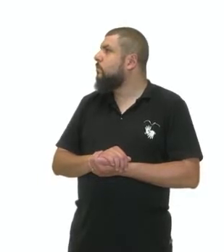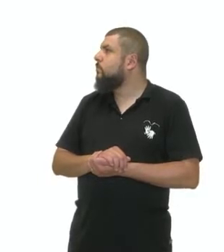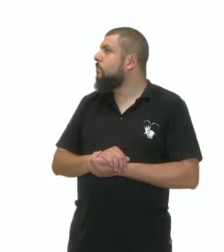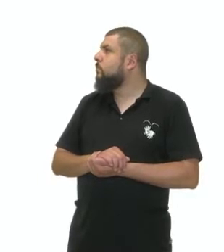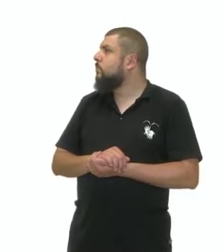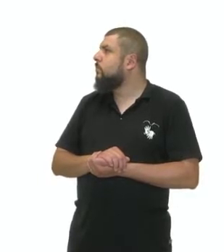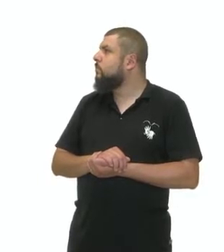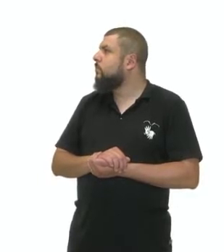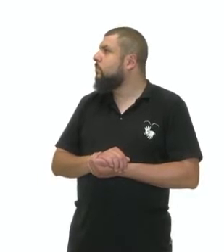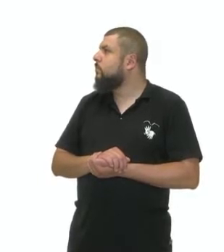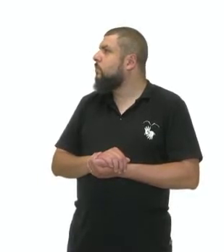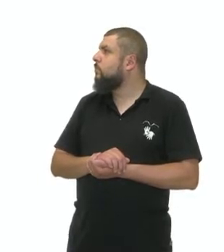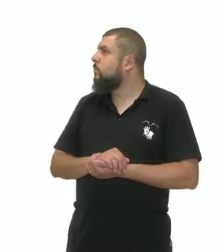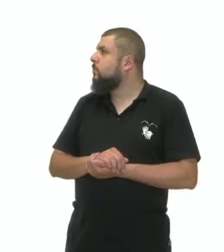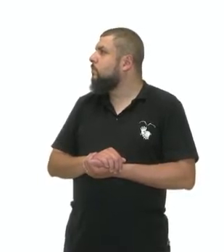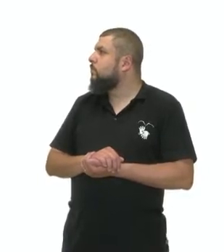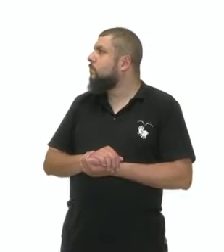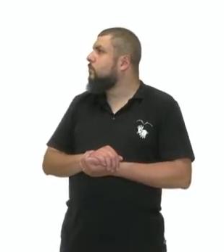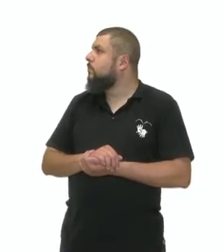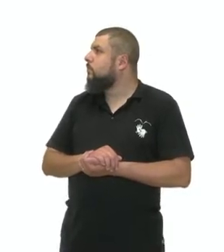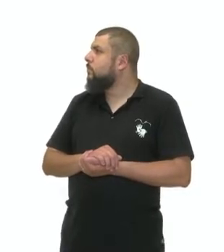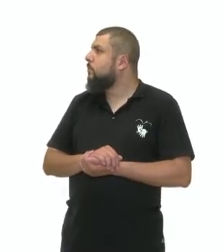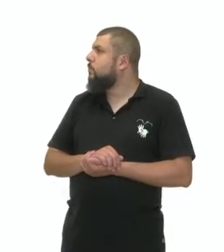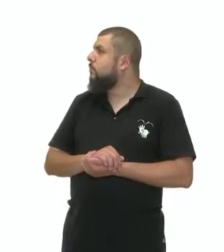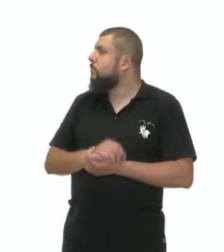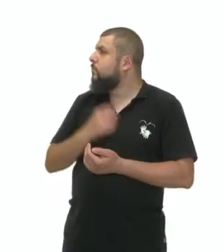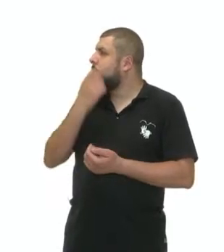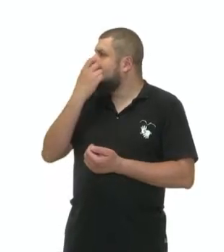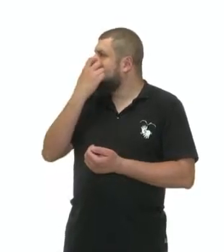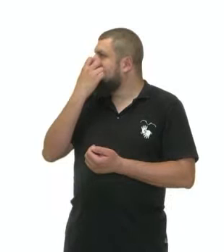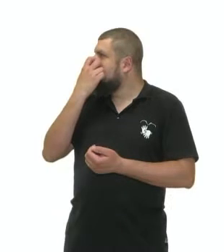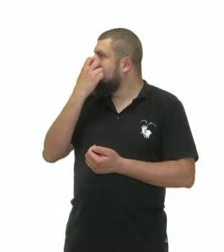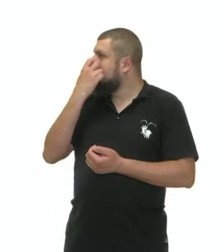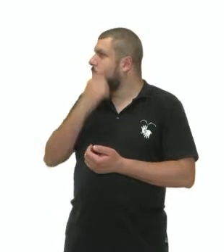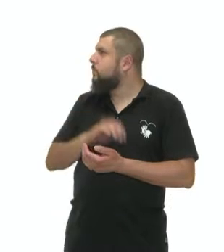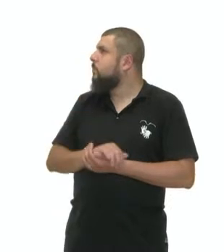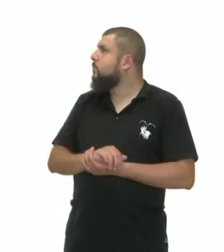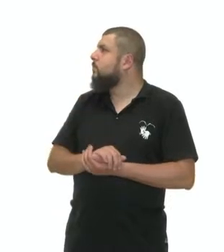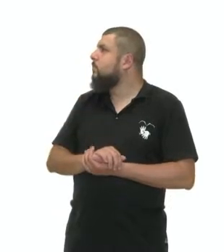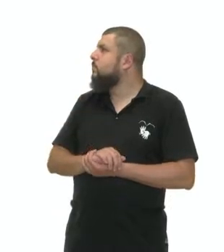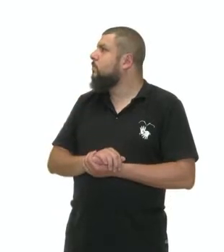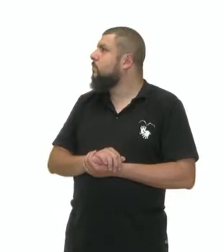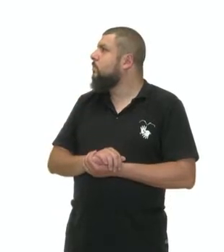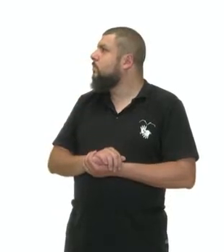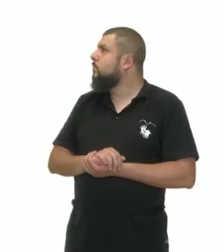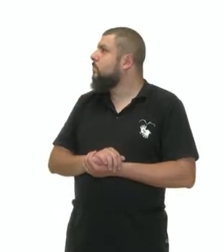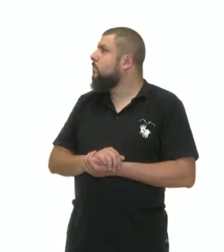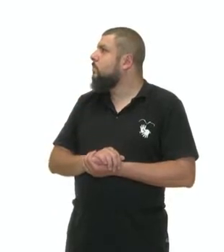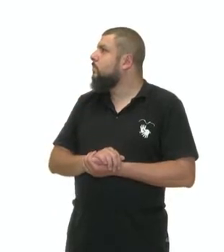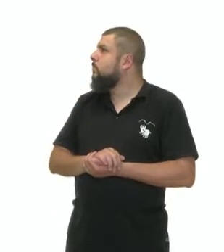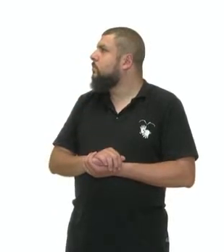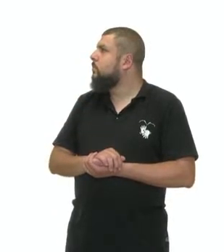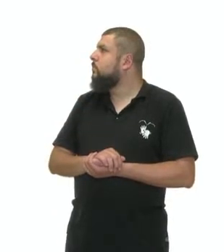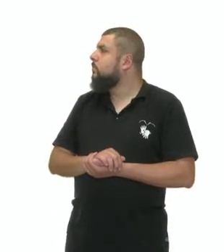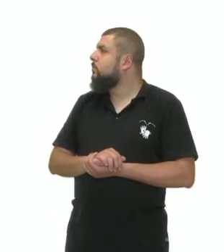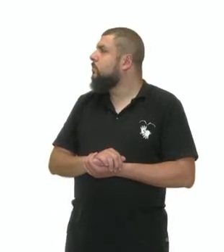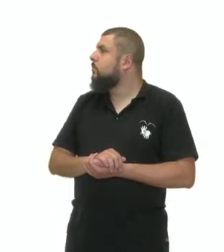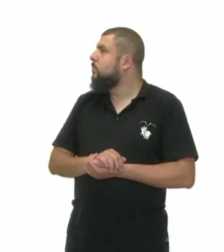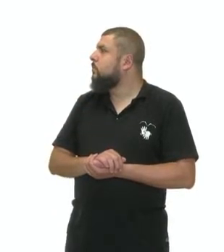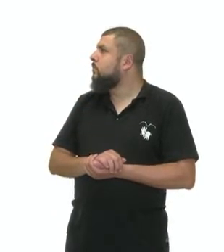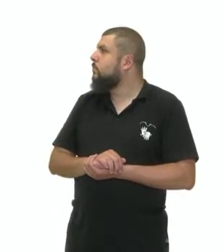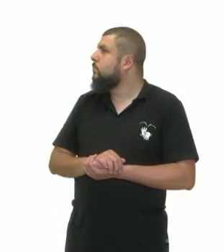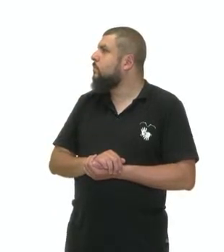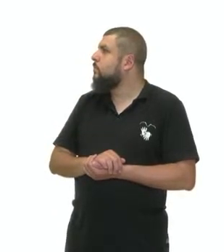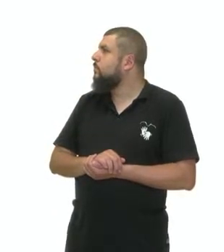transculturación debido a que se están adquiriendo rasgos culturales de sociedades distintas. Para los adolescentes, la